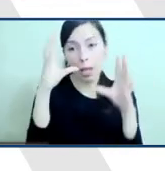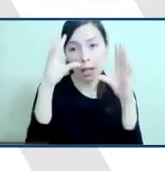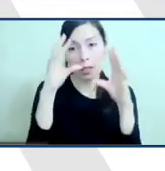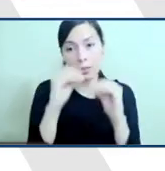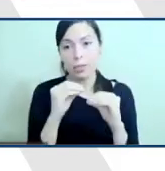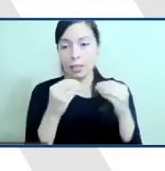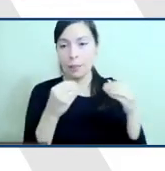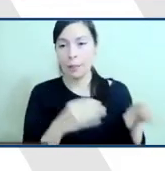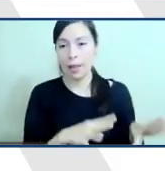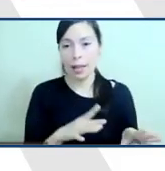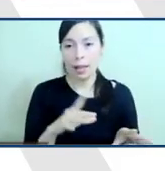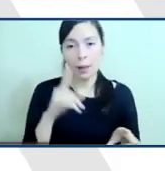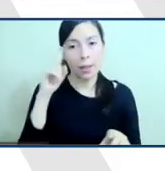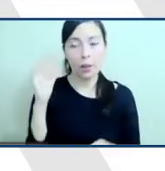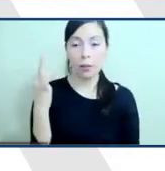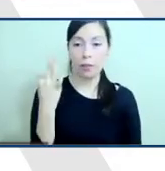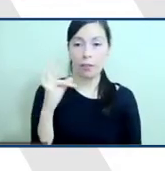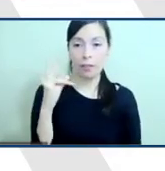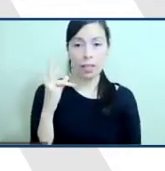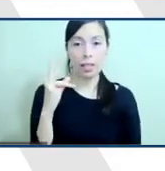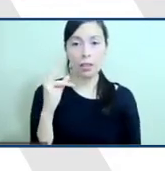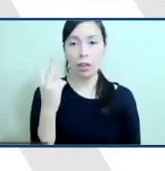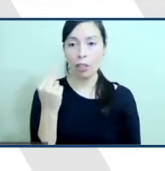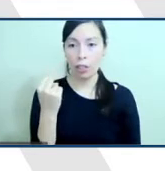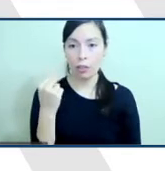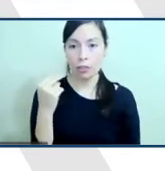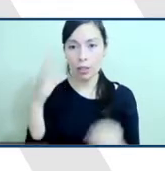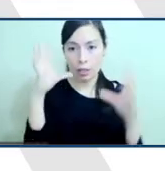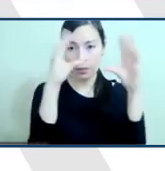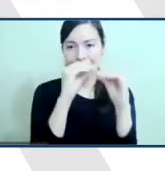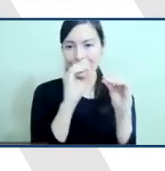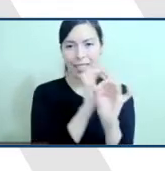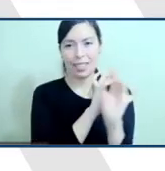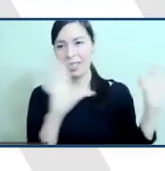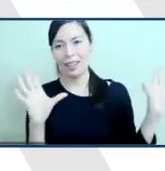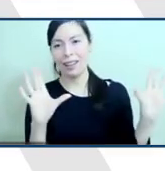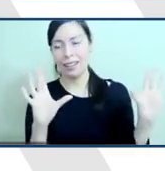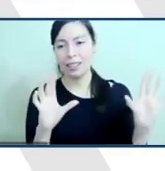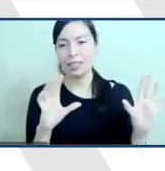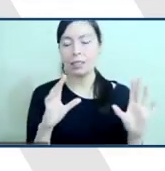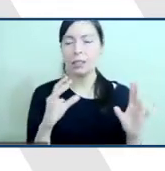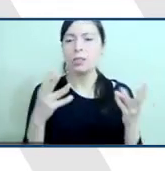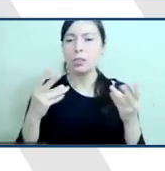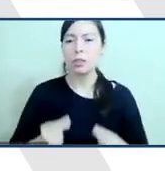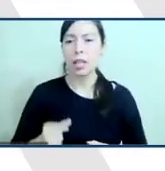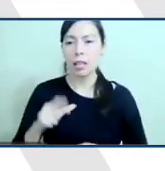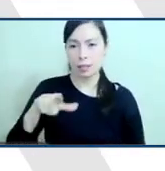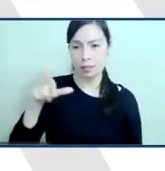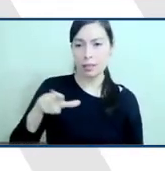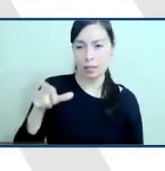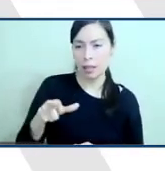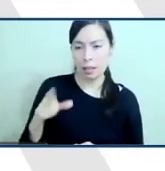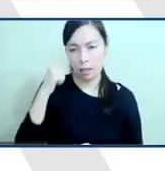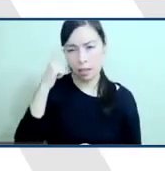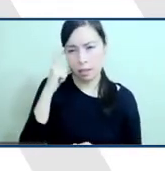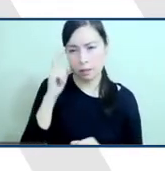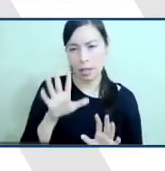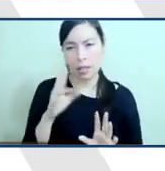que en febrero 12 noches fueron completamente claras, creo que de un total de 17 o algo así, en que en realidad hicieron